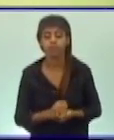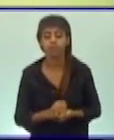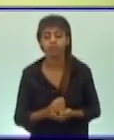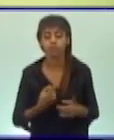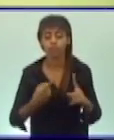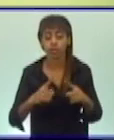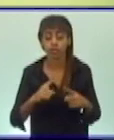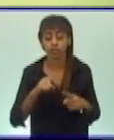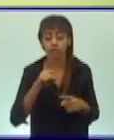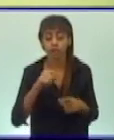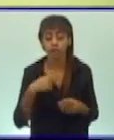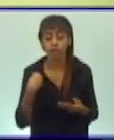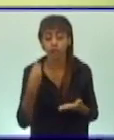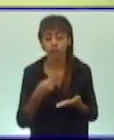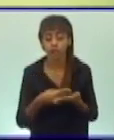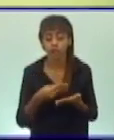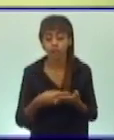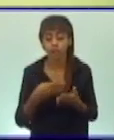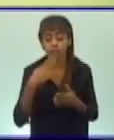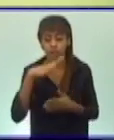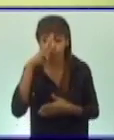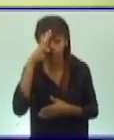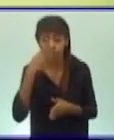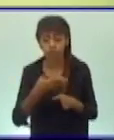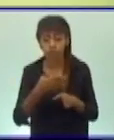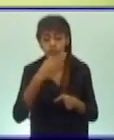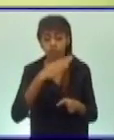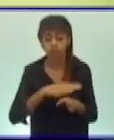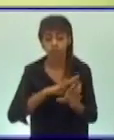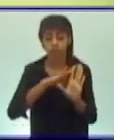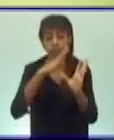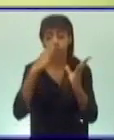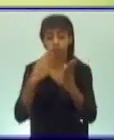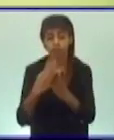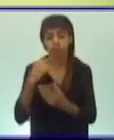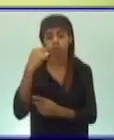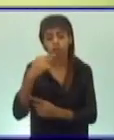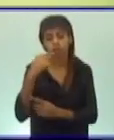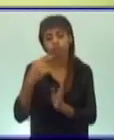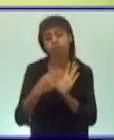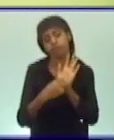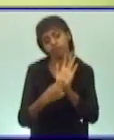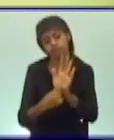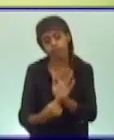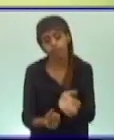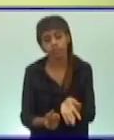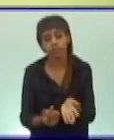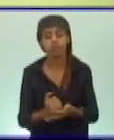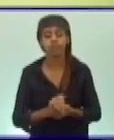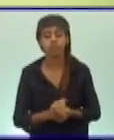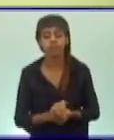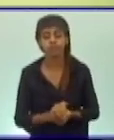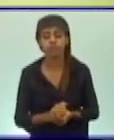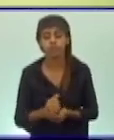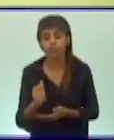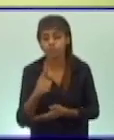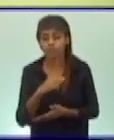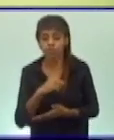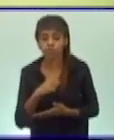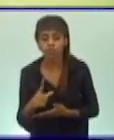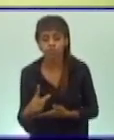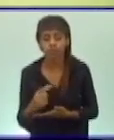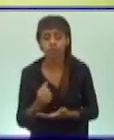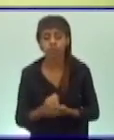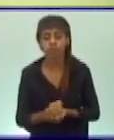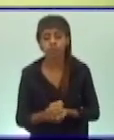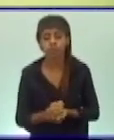La posición de Cuba ante el mundo se demuestra día a día que es una ferviente solidaria y que